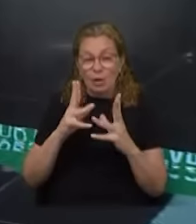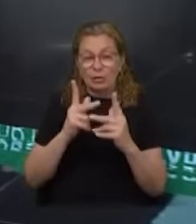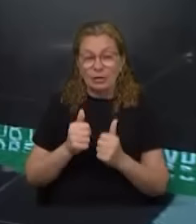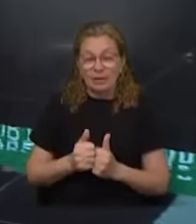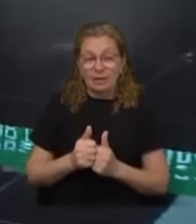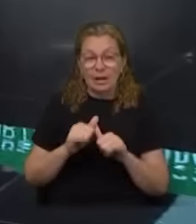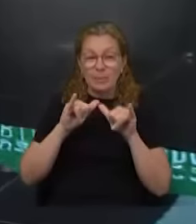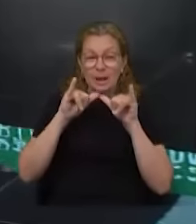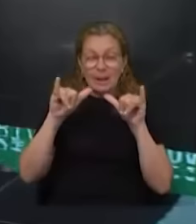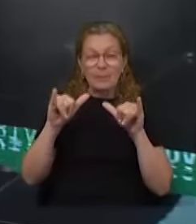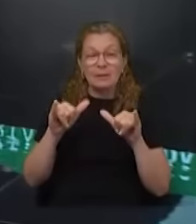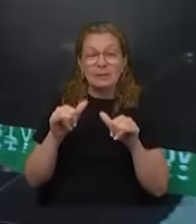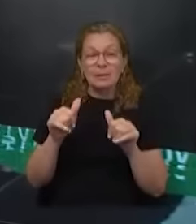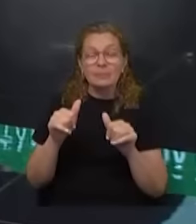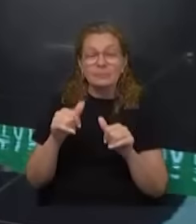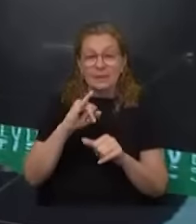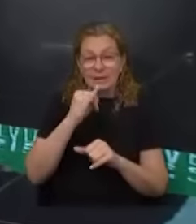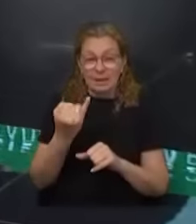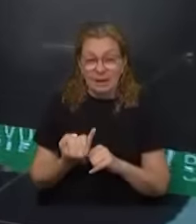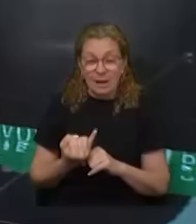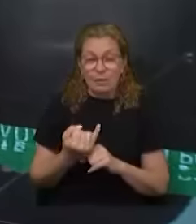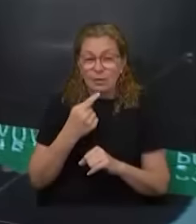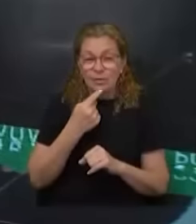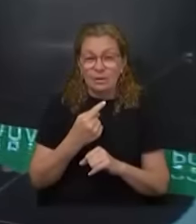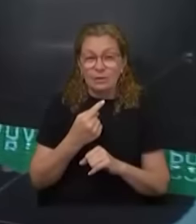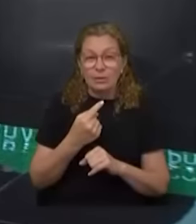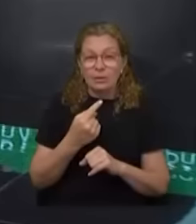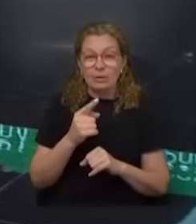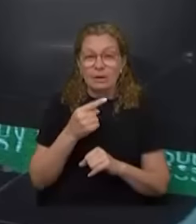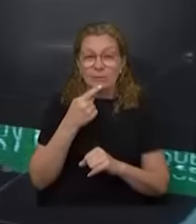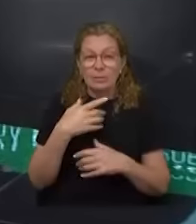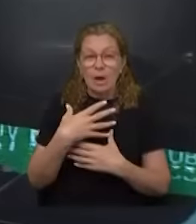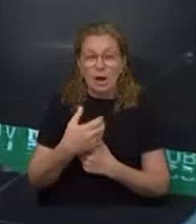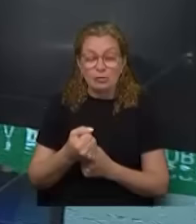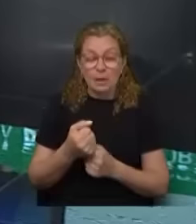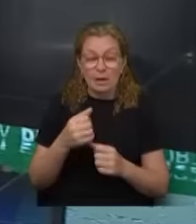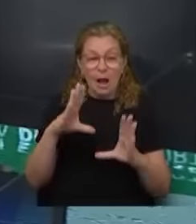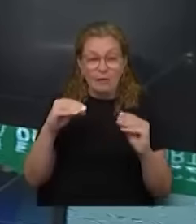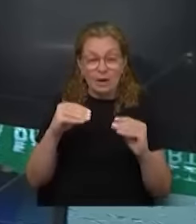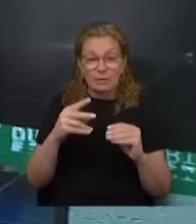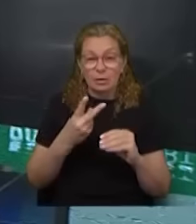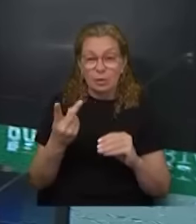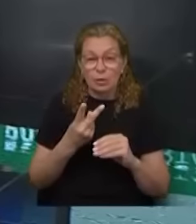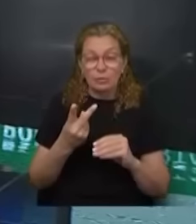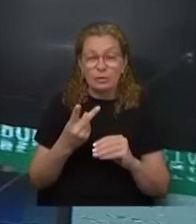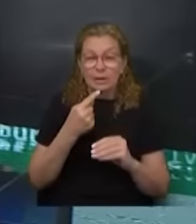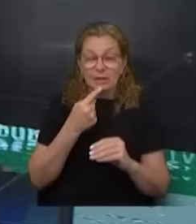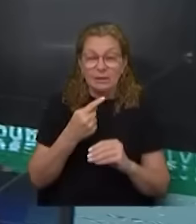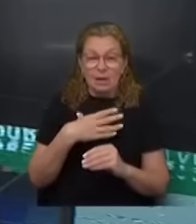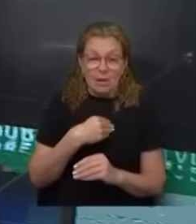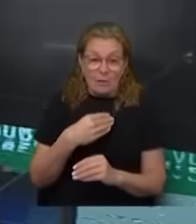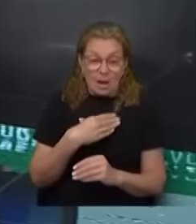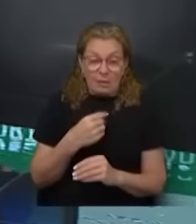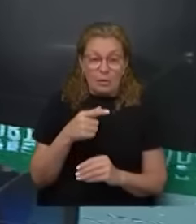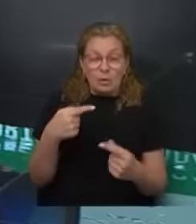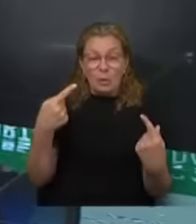por la campaña justamente de Álvaro Delgado dijo que le pareció de recibo ayudar al diálogo entre el candidato de su partido En referencia al partido nacional